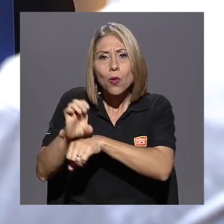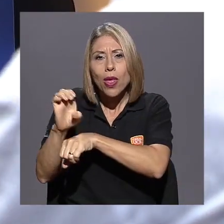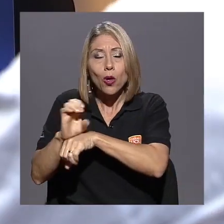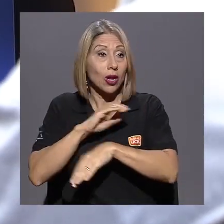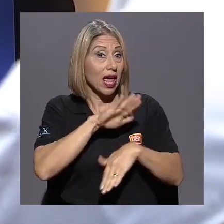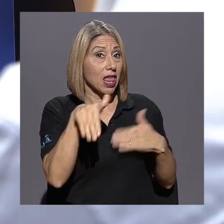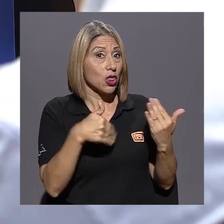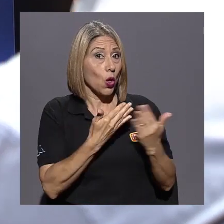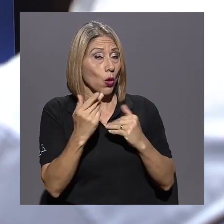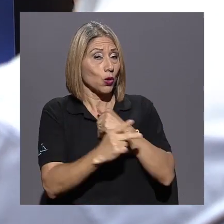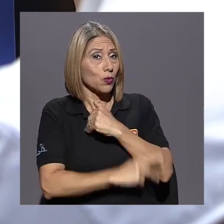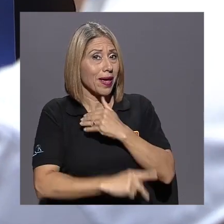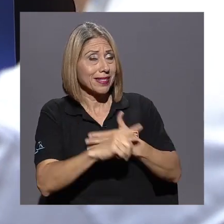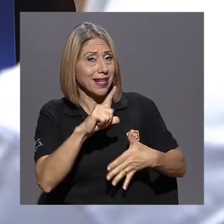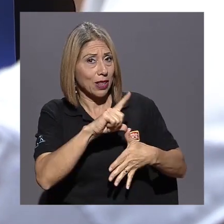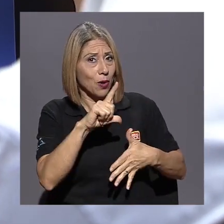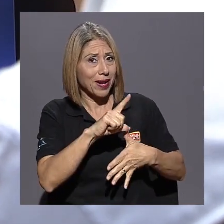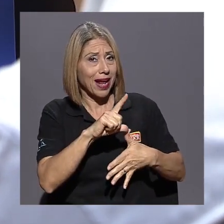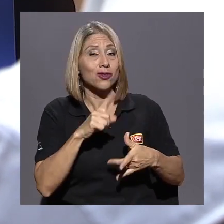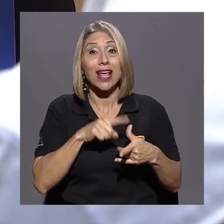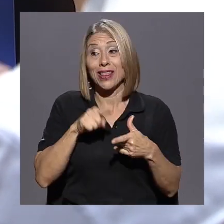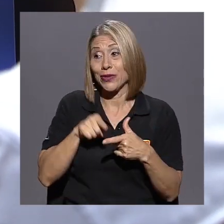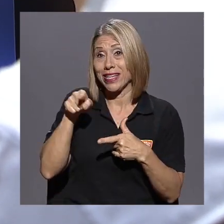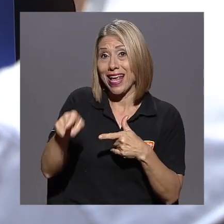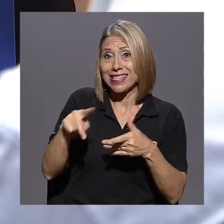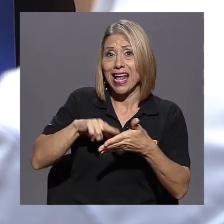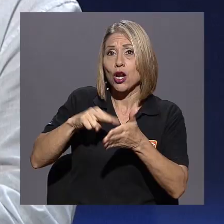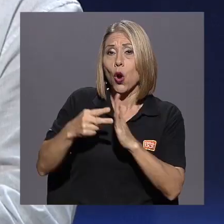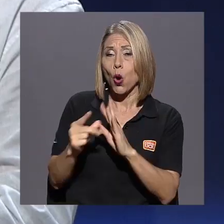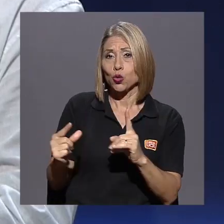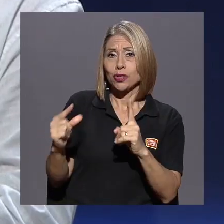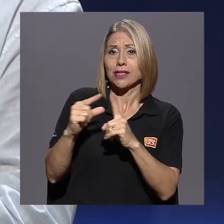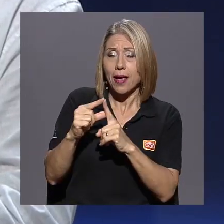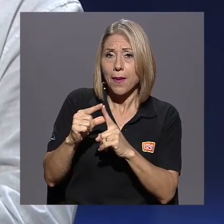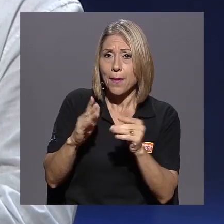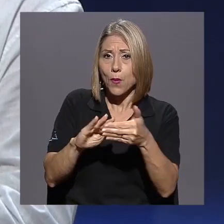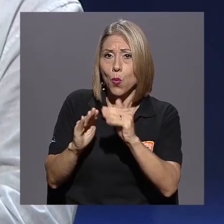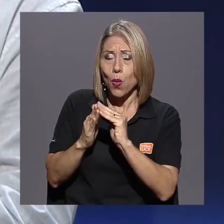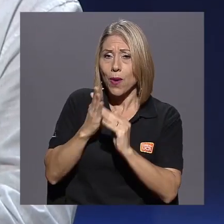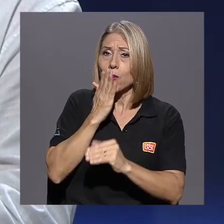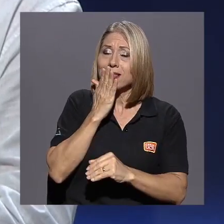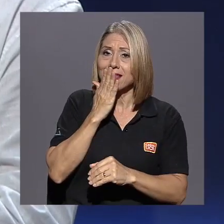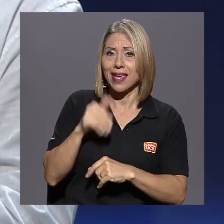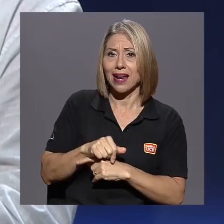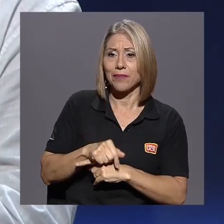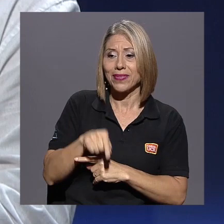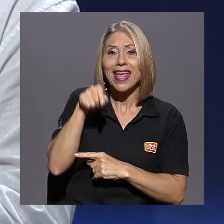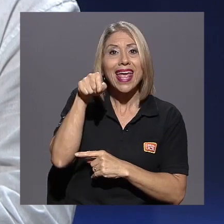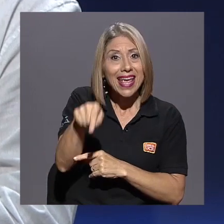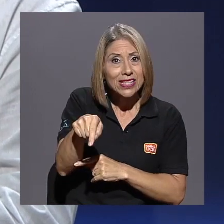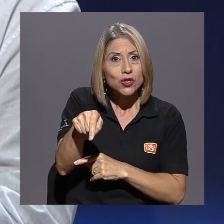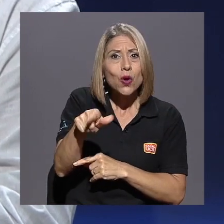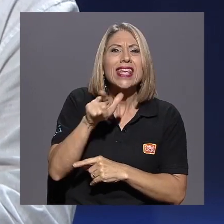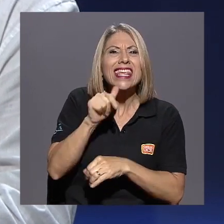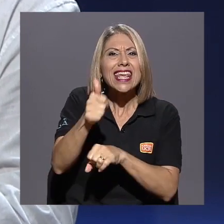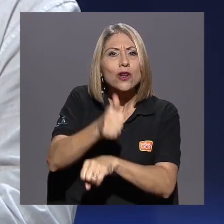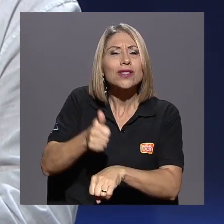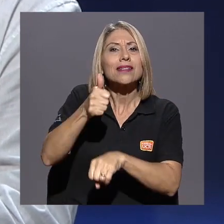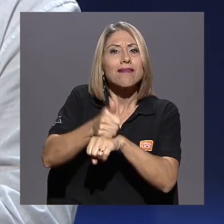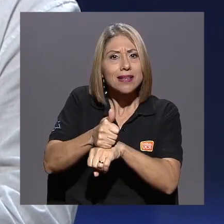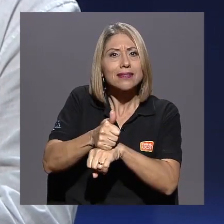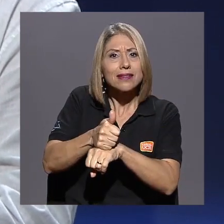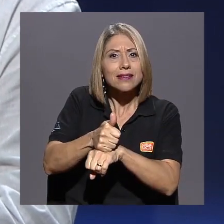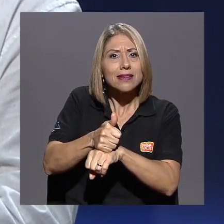en latinoamérica entonces ahí está el concepto del pueblo indígena y ese concepto es definido por las mismas